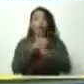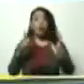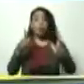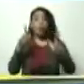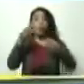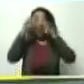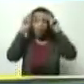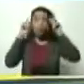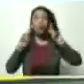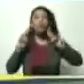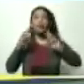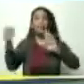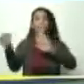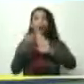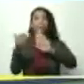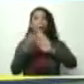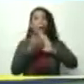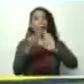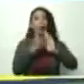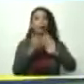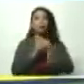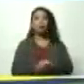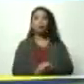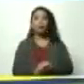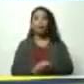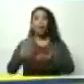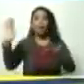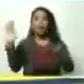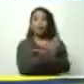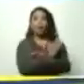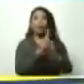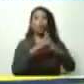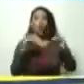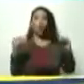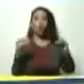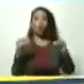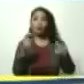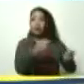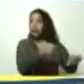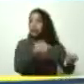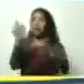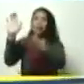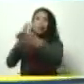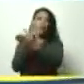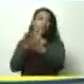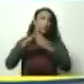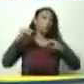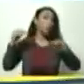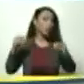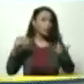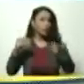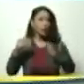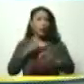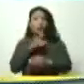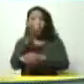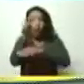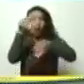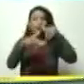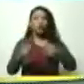libres de medidas coercitivas unilaterales que las quiten todas que se las lleven todas para ir a unas elecciones